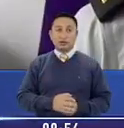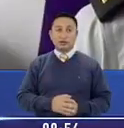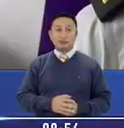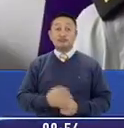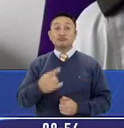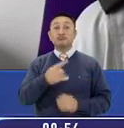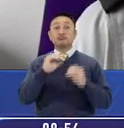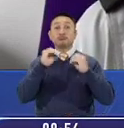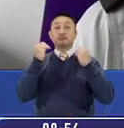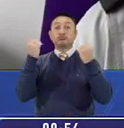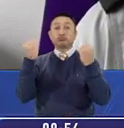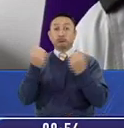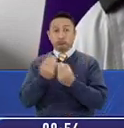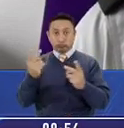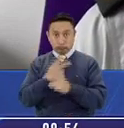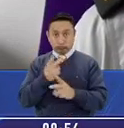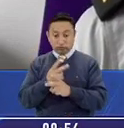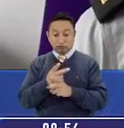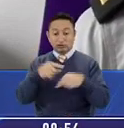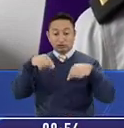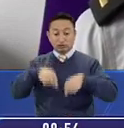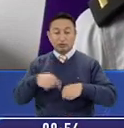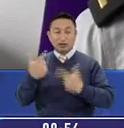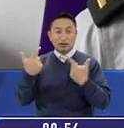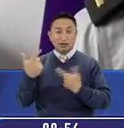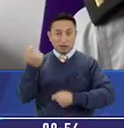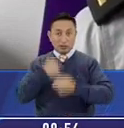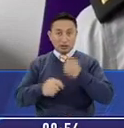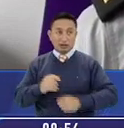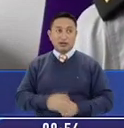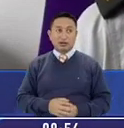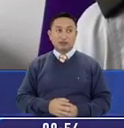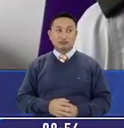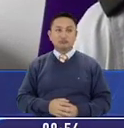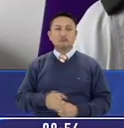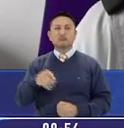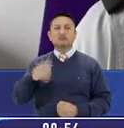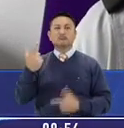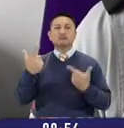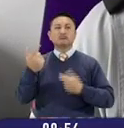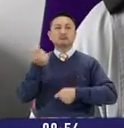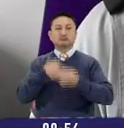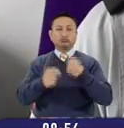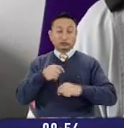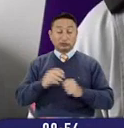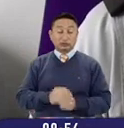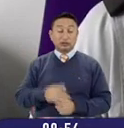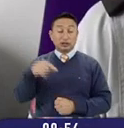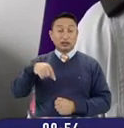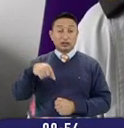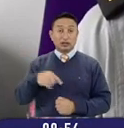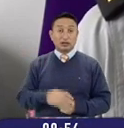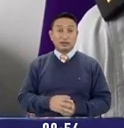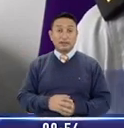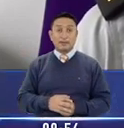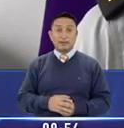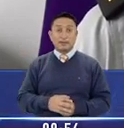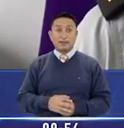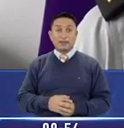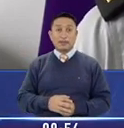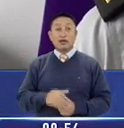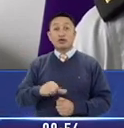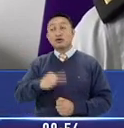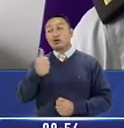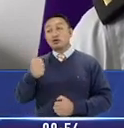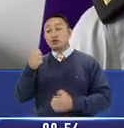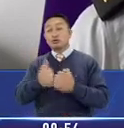estructura delictual se dedicaba al tráfico de armas de fuego. Este tráfico de armas de fuego también genera como delitos colaterales